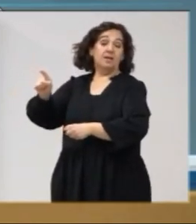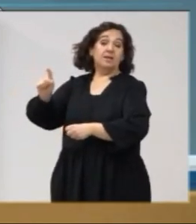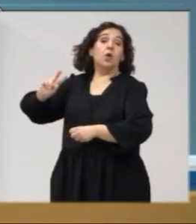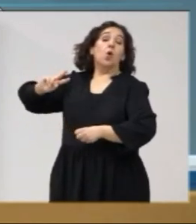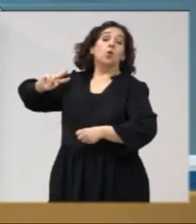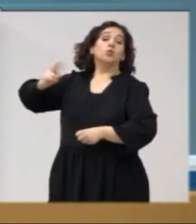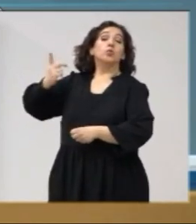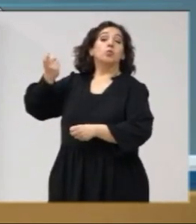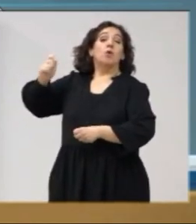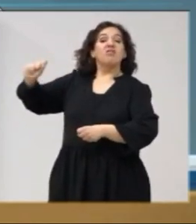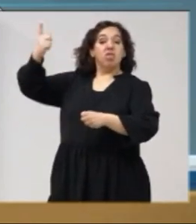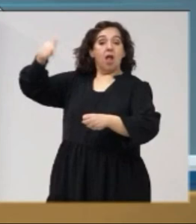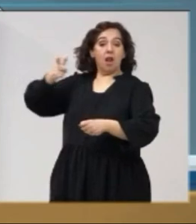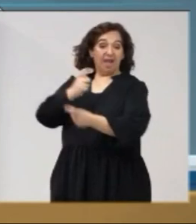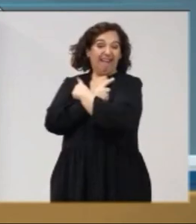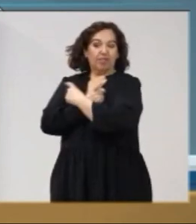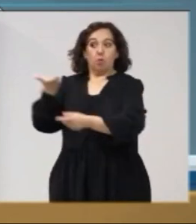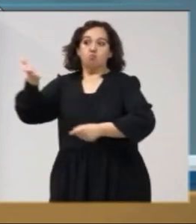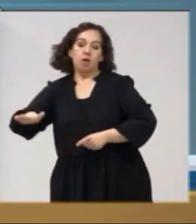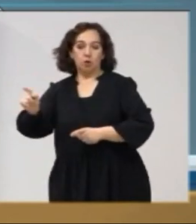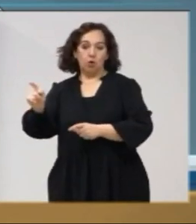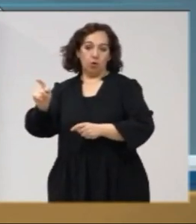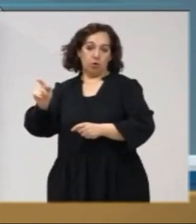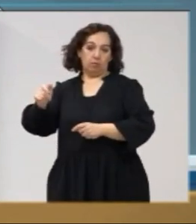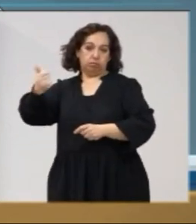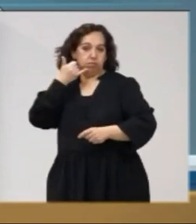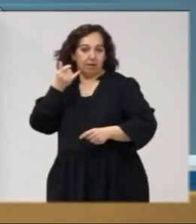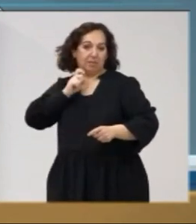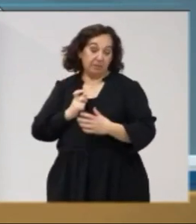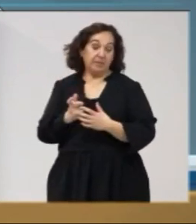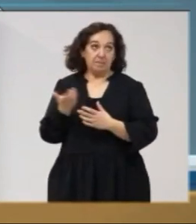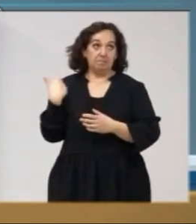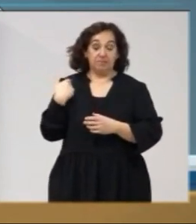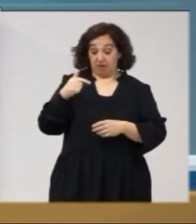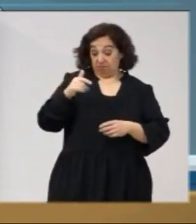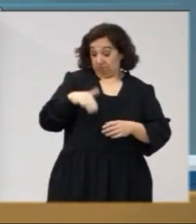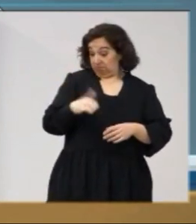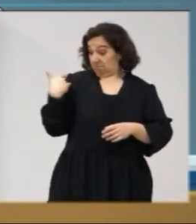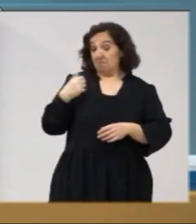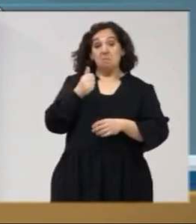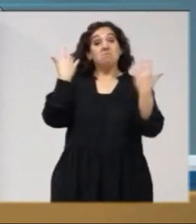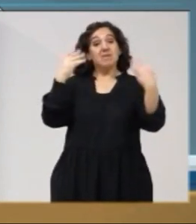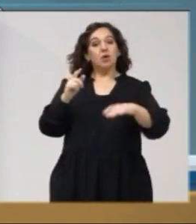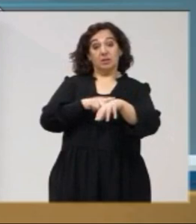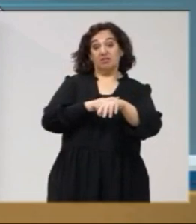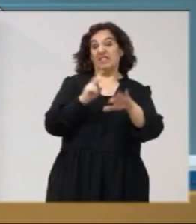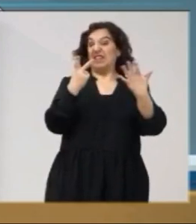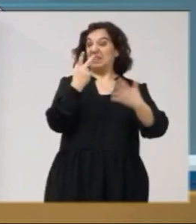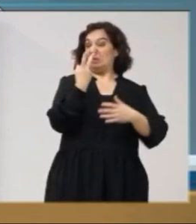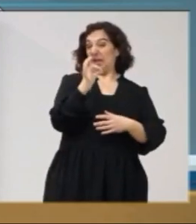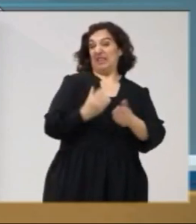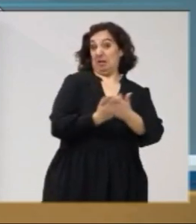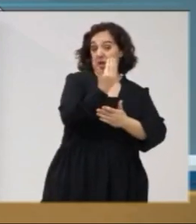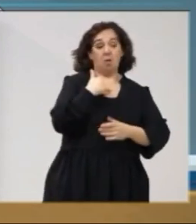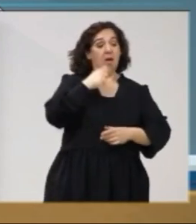suboficial del ejército. Y el miércoles a las 7:20,